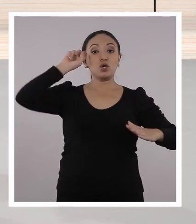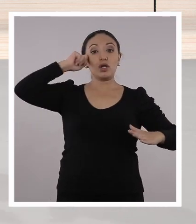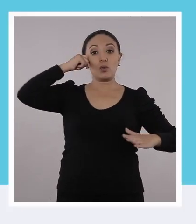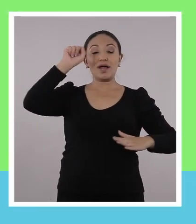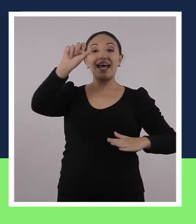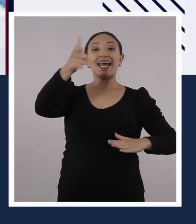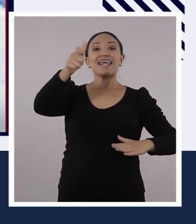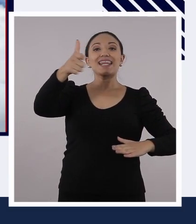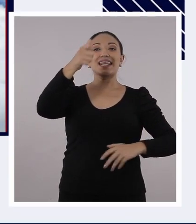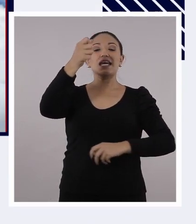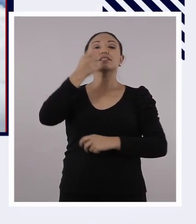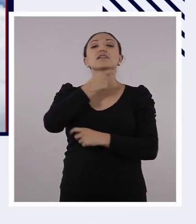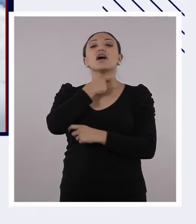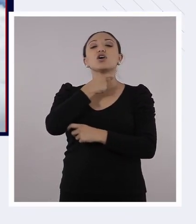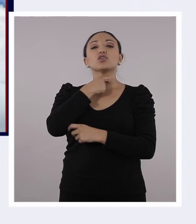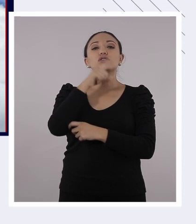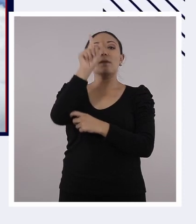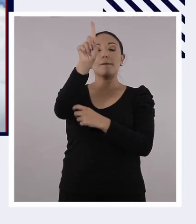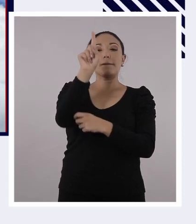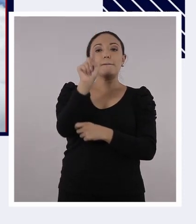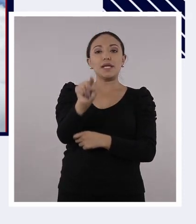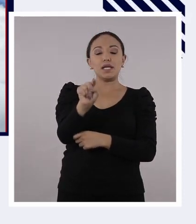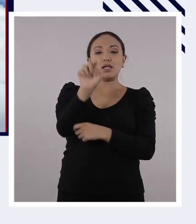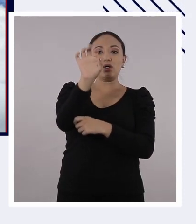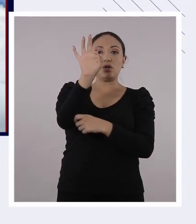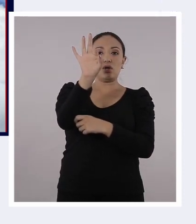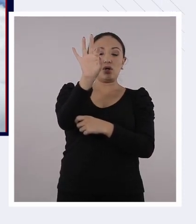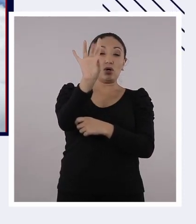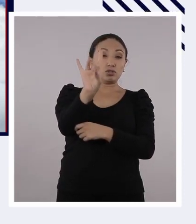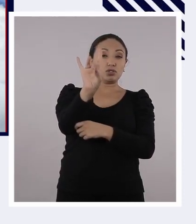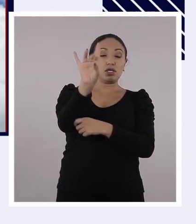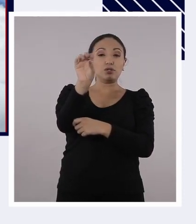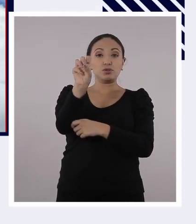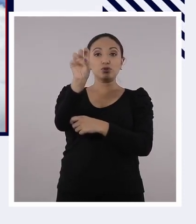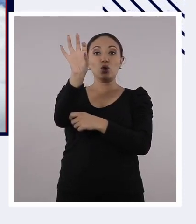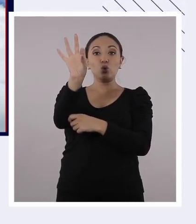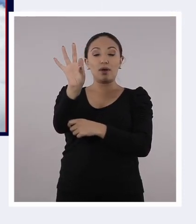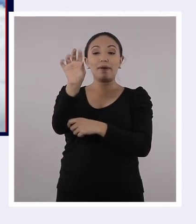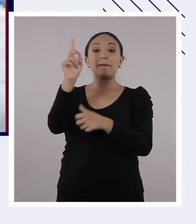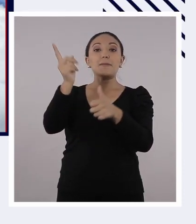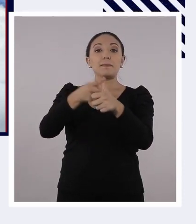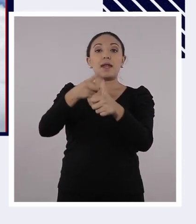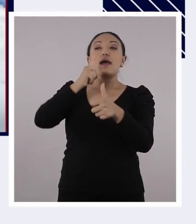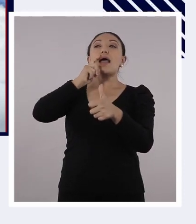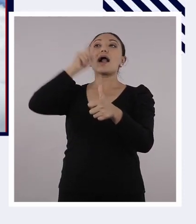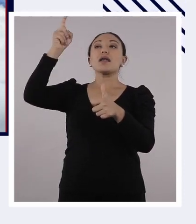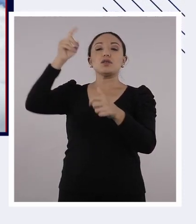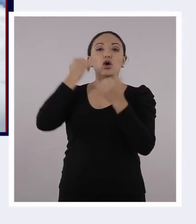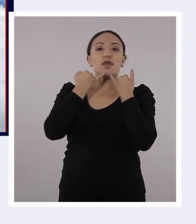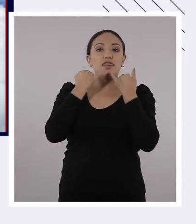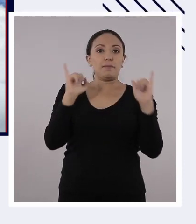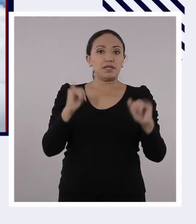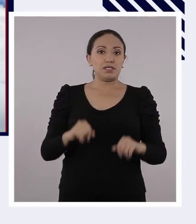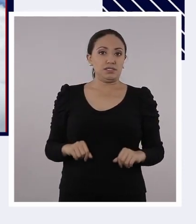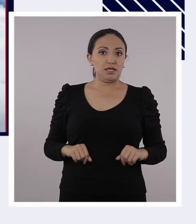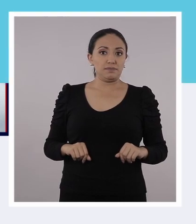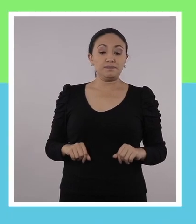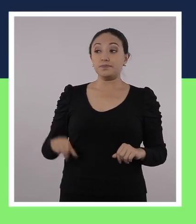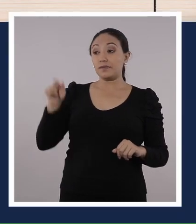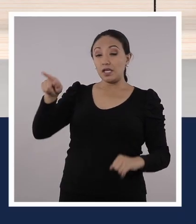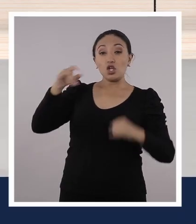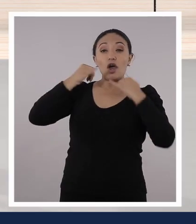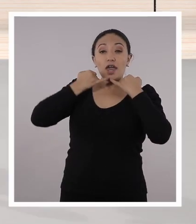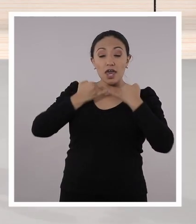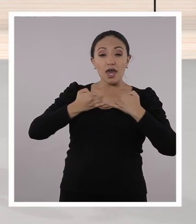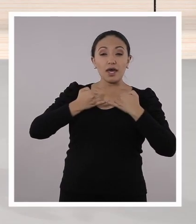a recordar el 10 de agosto de 1809, el primer grito de independencia. Y creo yo que recordar ese